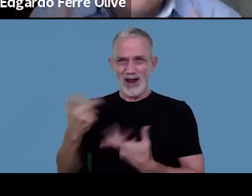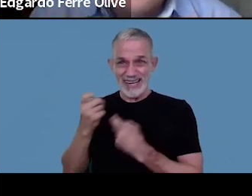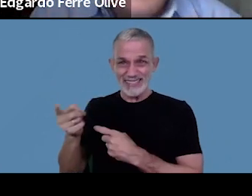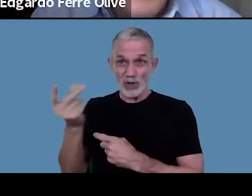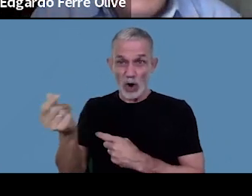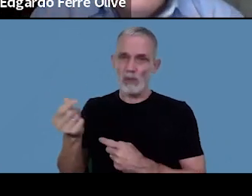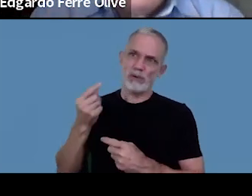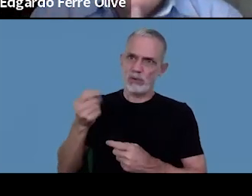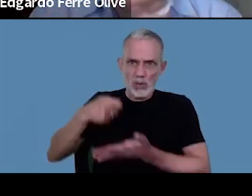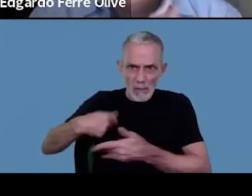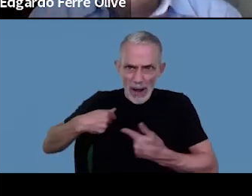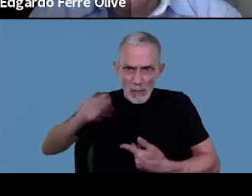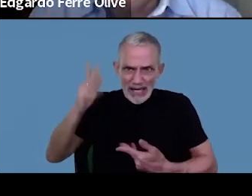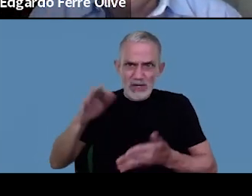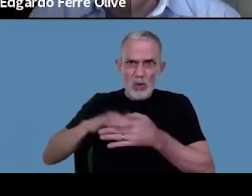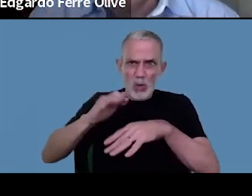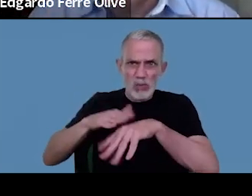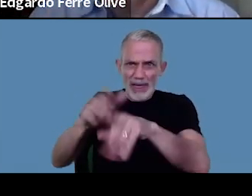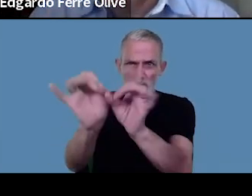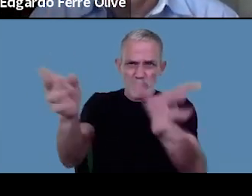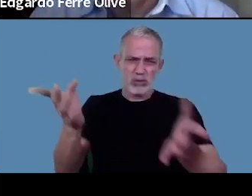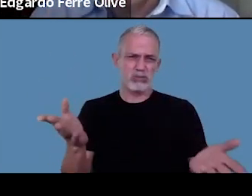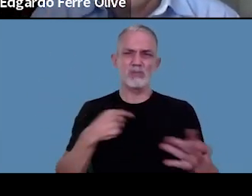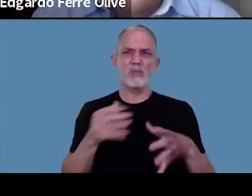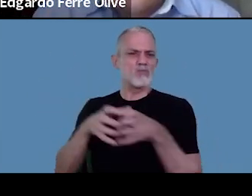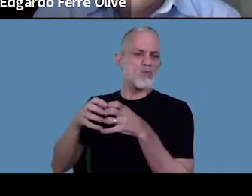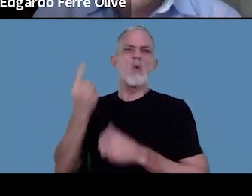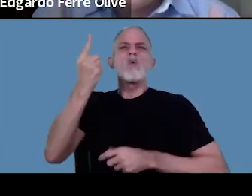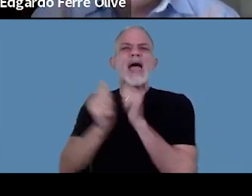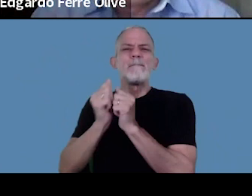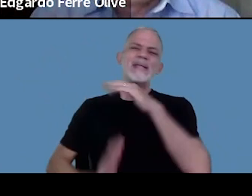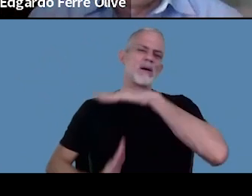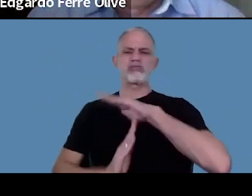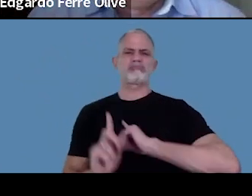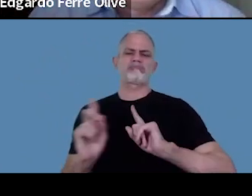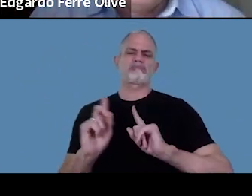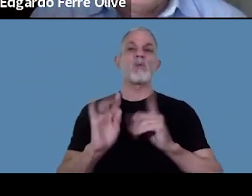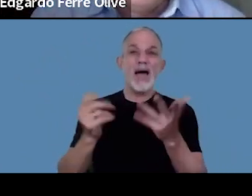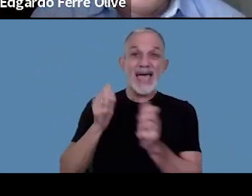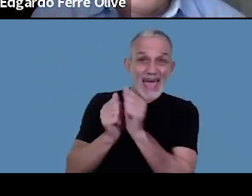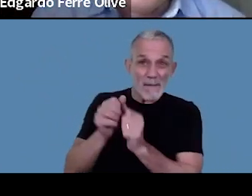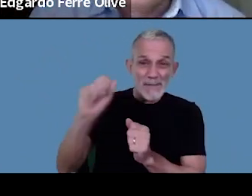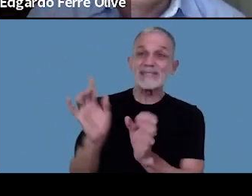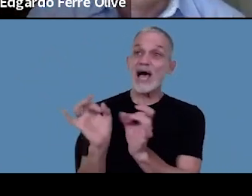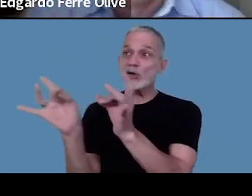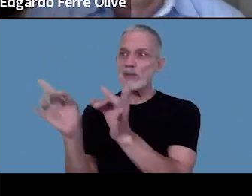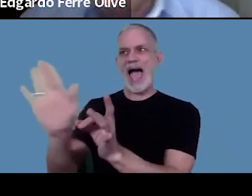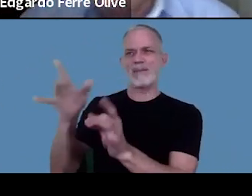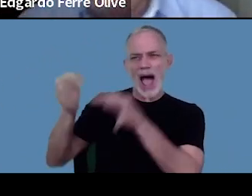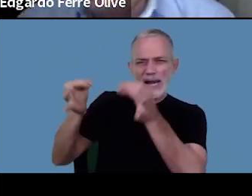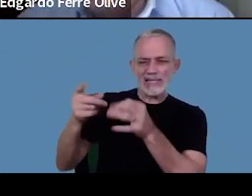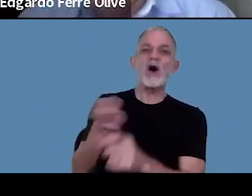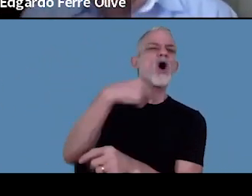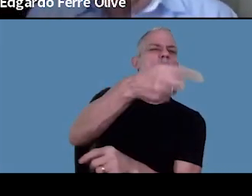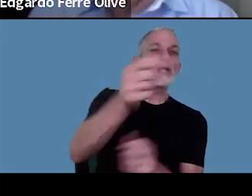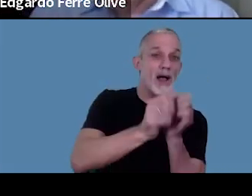tener en cuenta siempre es que no exista monopolio, que existe la posibilidad de que si yo a una empresa que contamina, analizar que ya haya otras que no